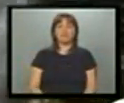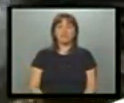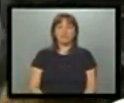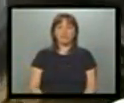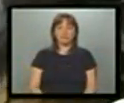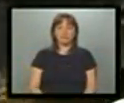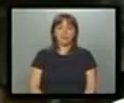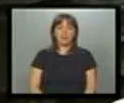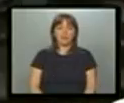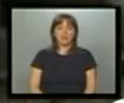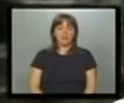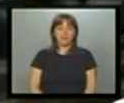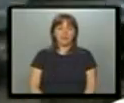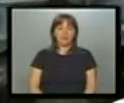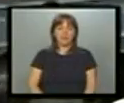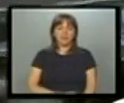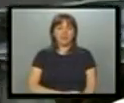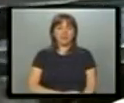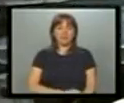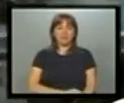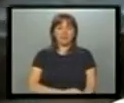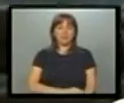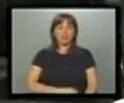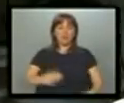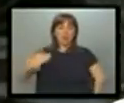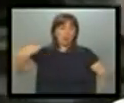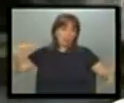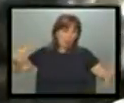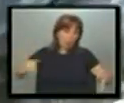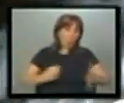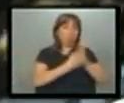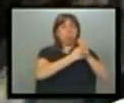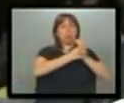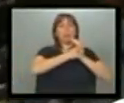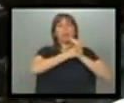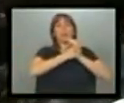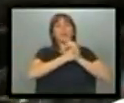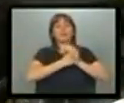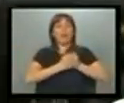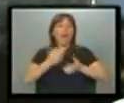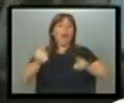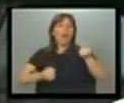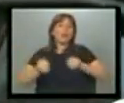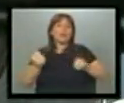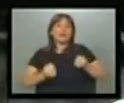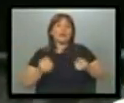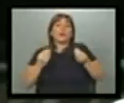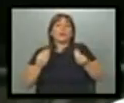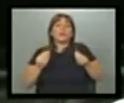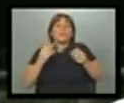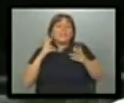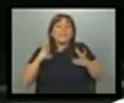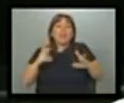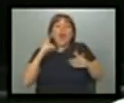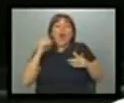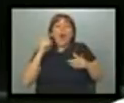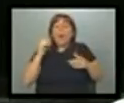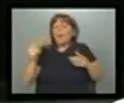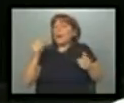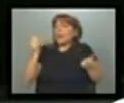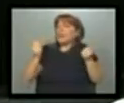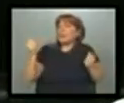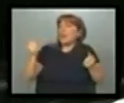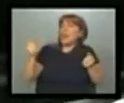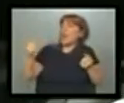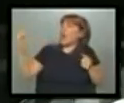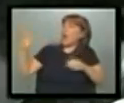Claro, después de esta embestida, de este muy fuerte golpe, que según el conductor fue producto de que una camioneta lo encerró, por eso